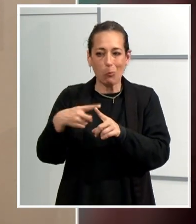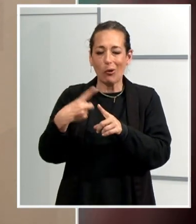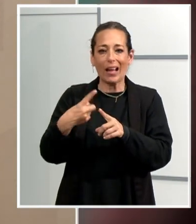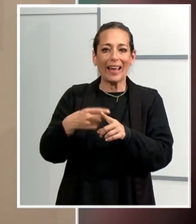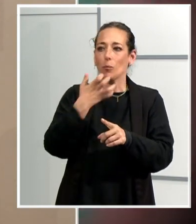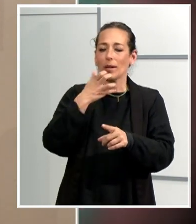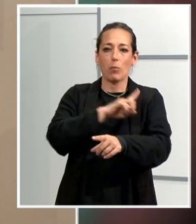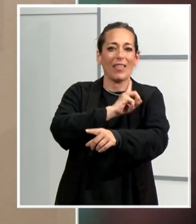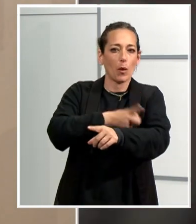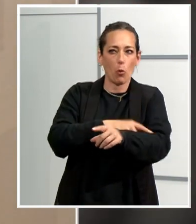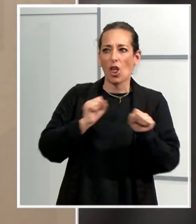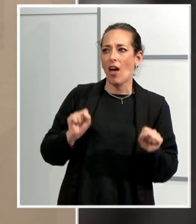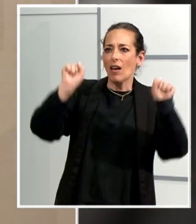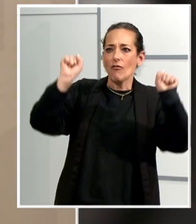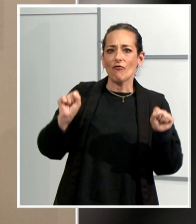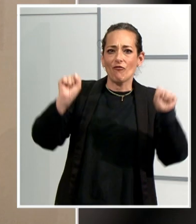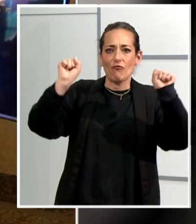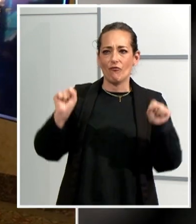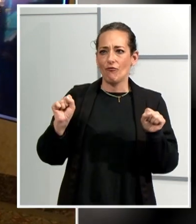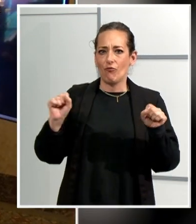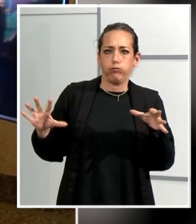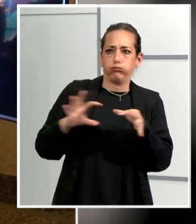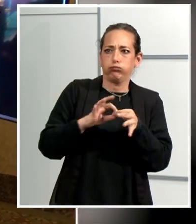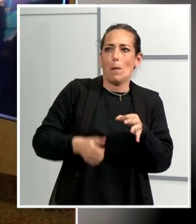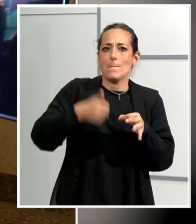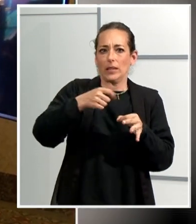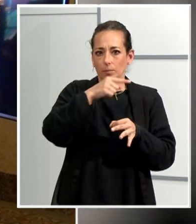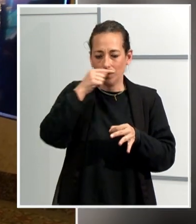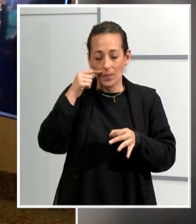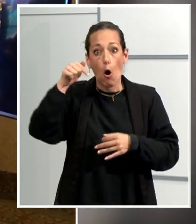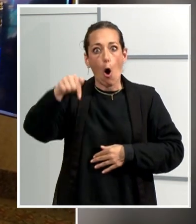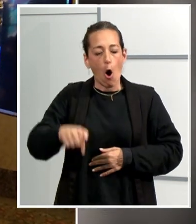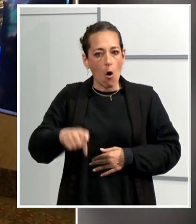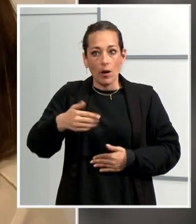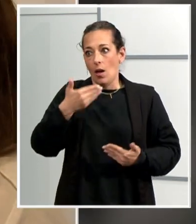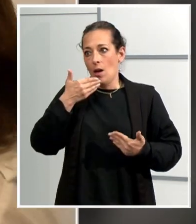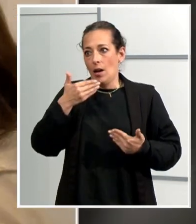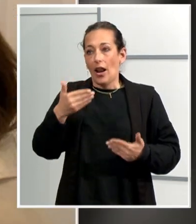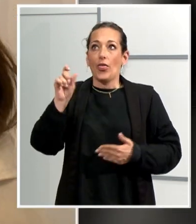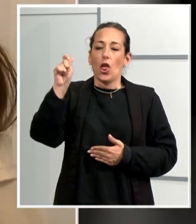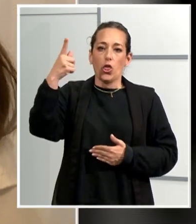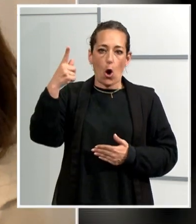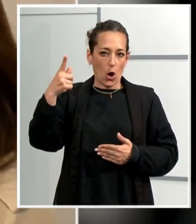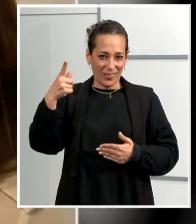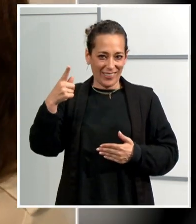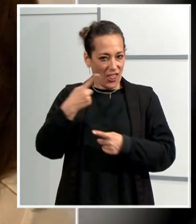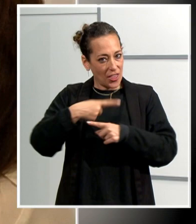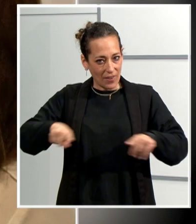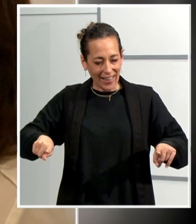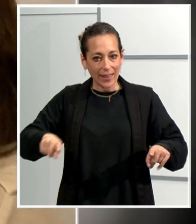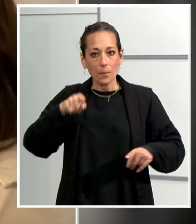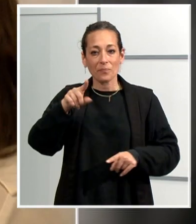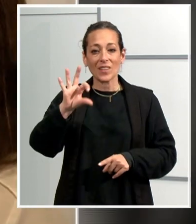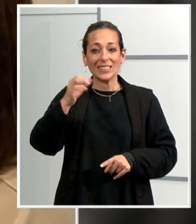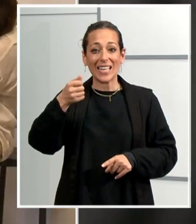pues ya estaba más vinculada al género masculino hoy en día gracias a Dios y ya no. Sanz és l'única de les tres esportistes en